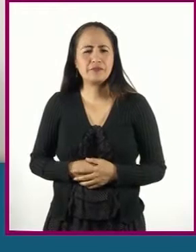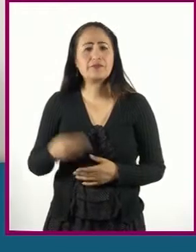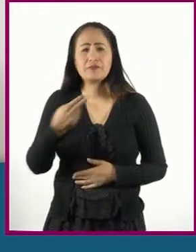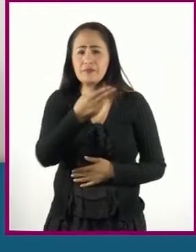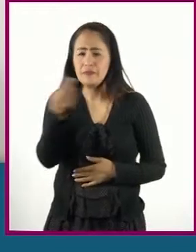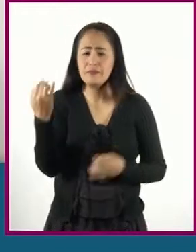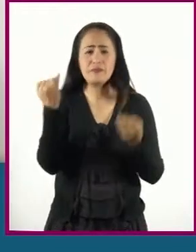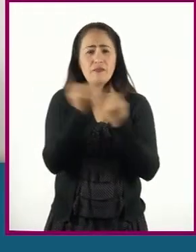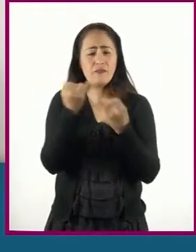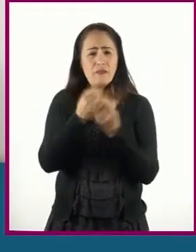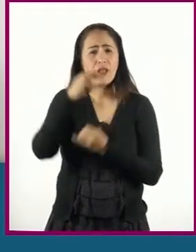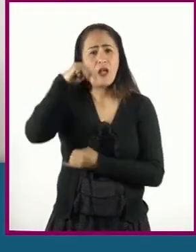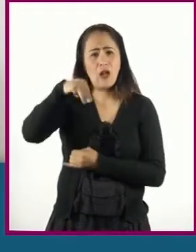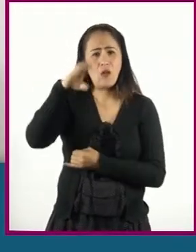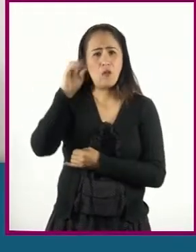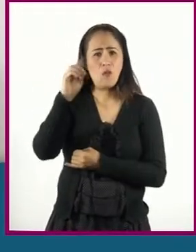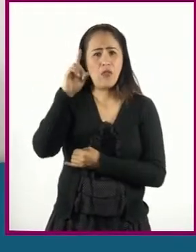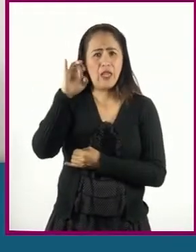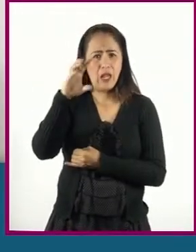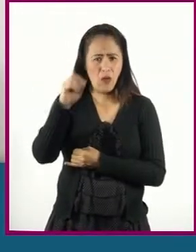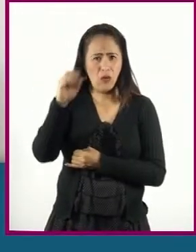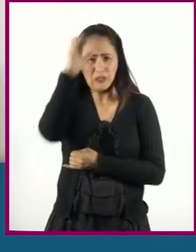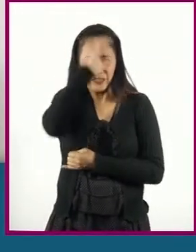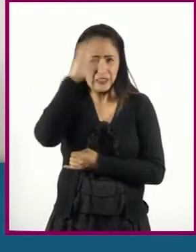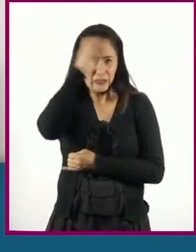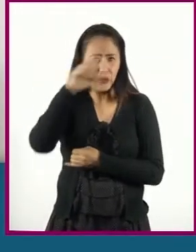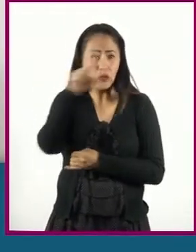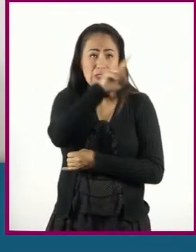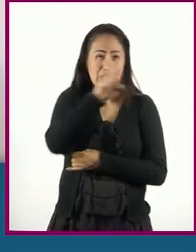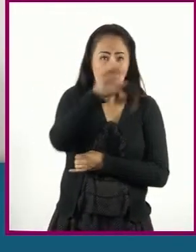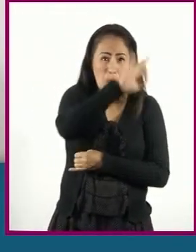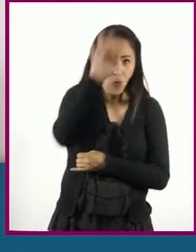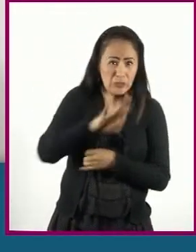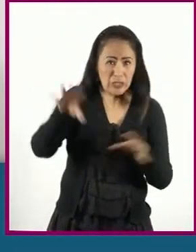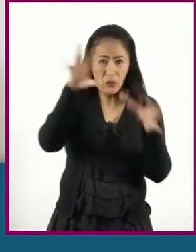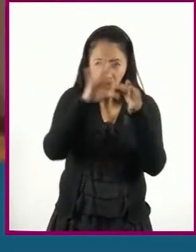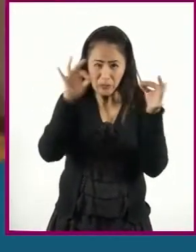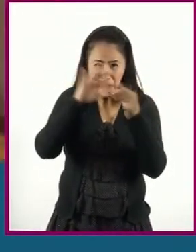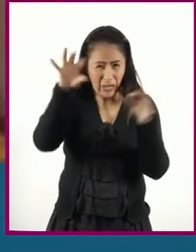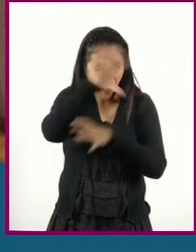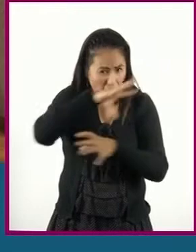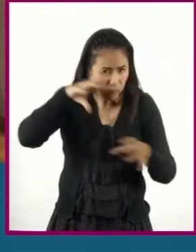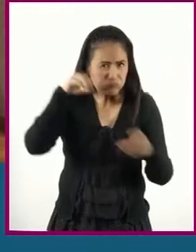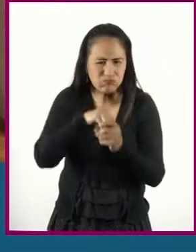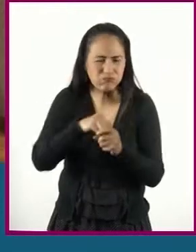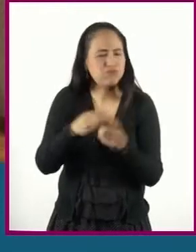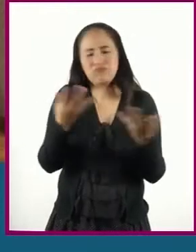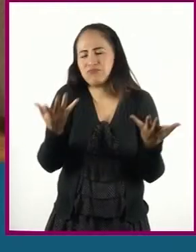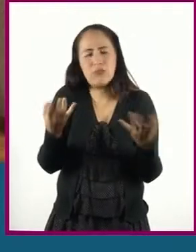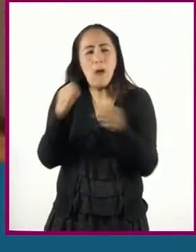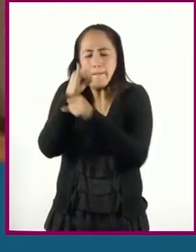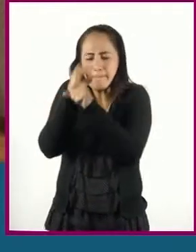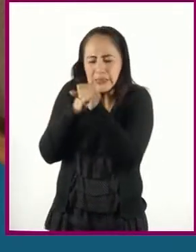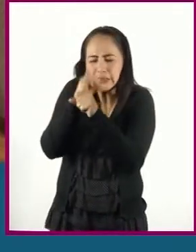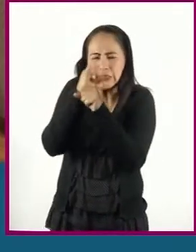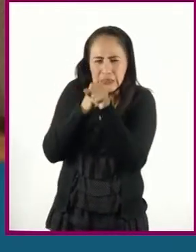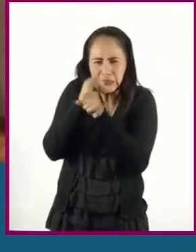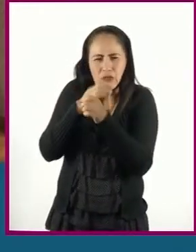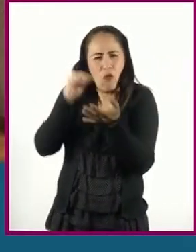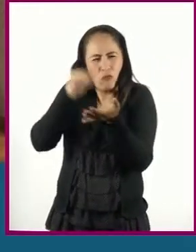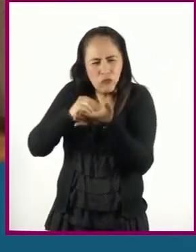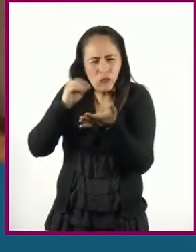presente que ningún modelo científico explica totalmente un fenómeno, un proceso o un objeto. y que la investigación constante permite